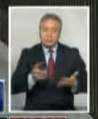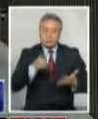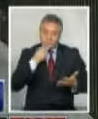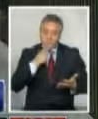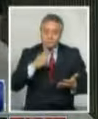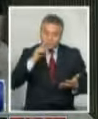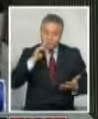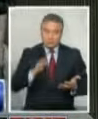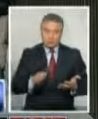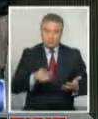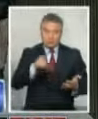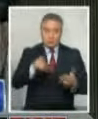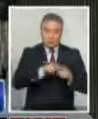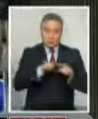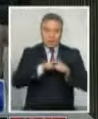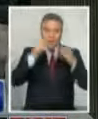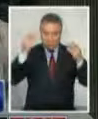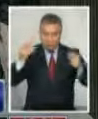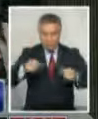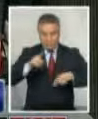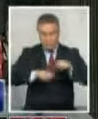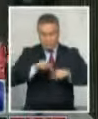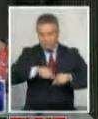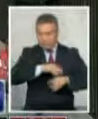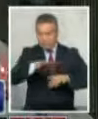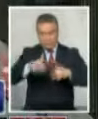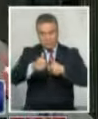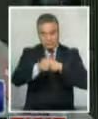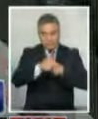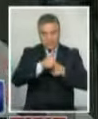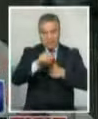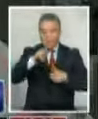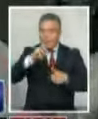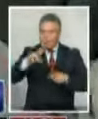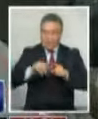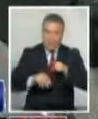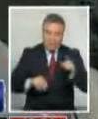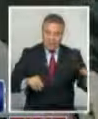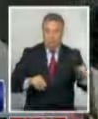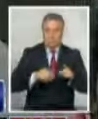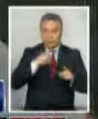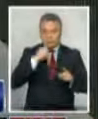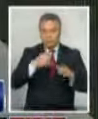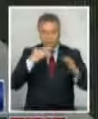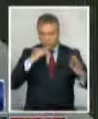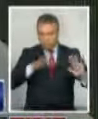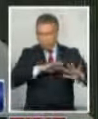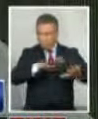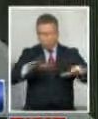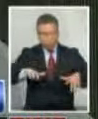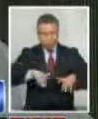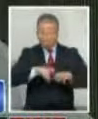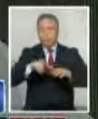dado la naturaleza del terreno, la cercanía con el mar y la orografía del terreno,